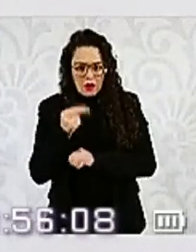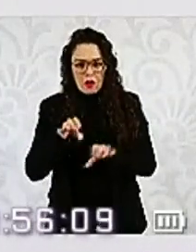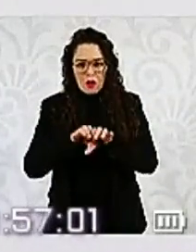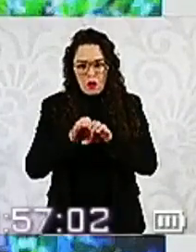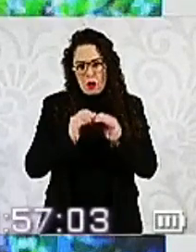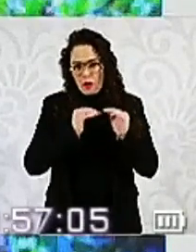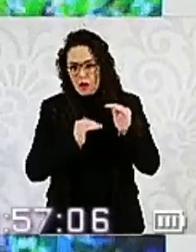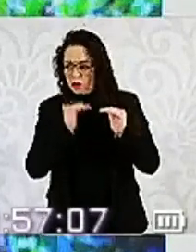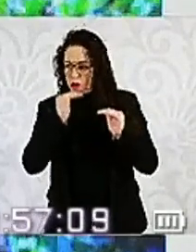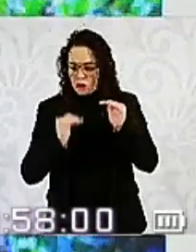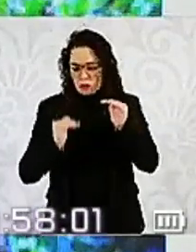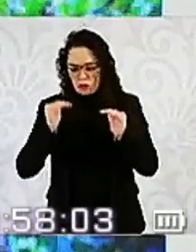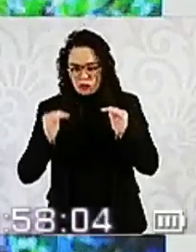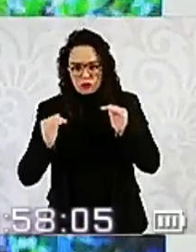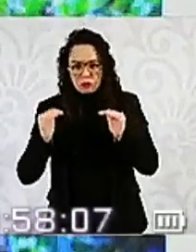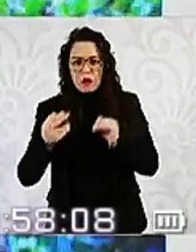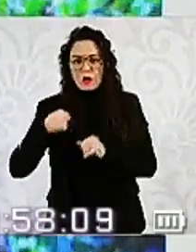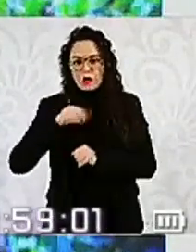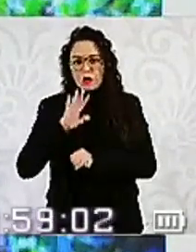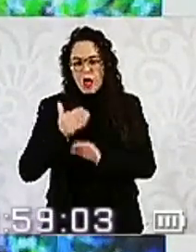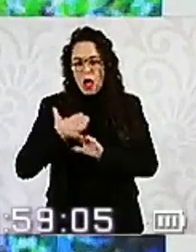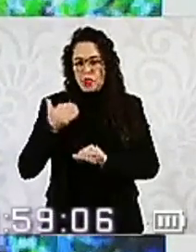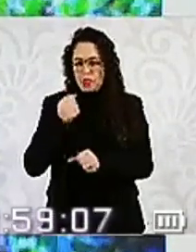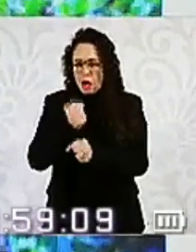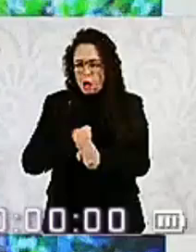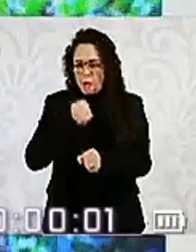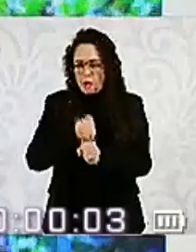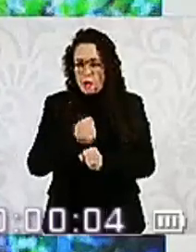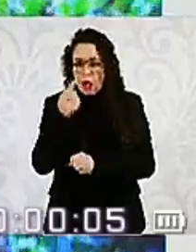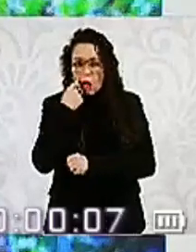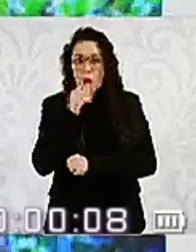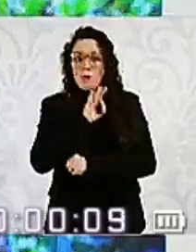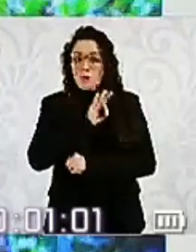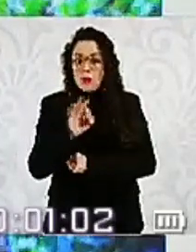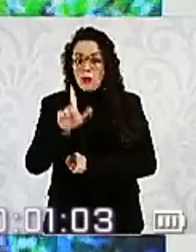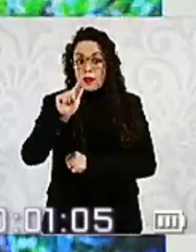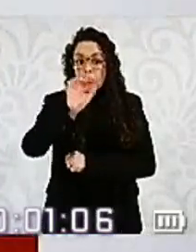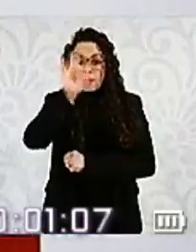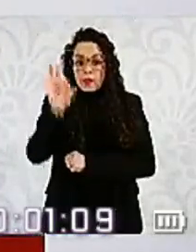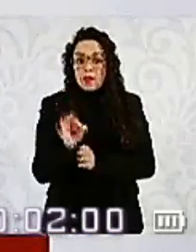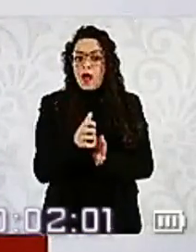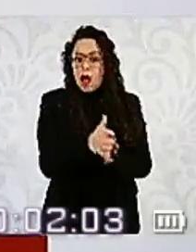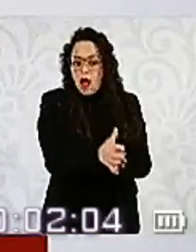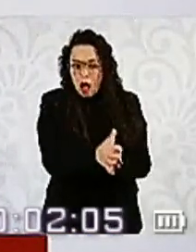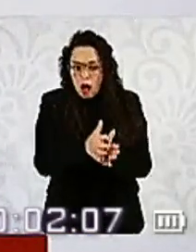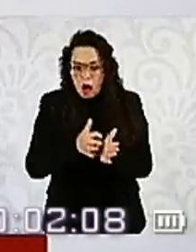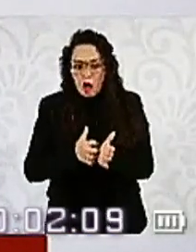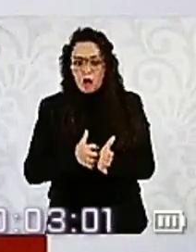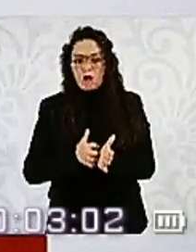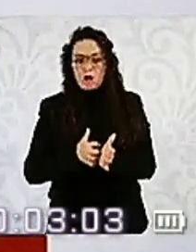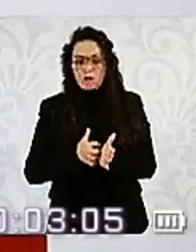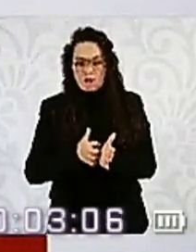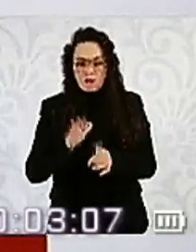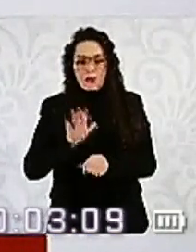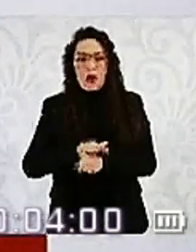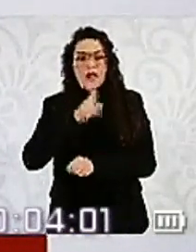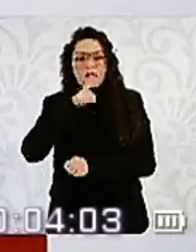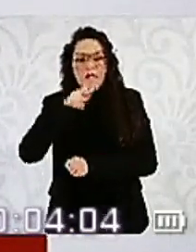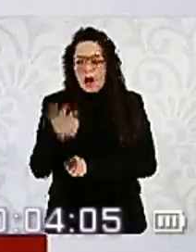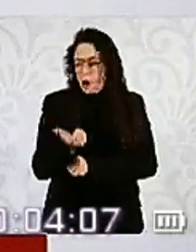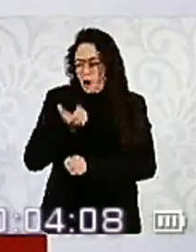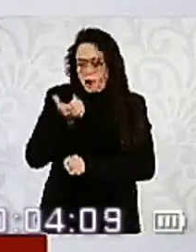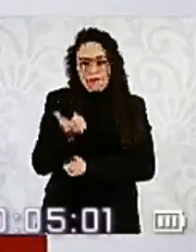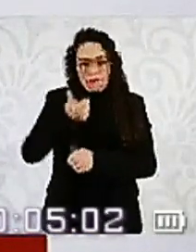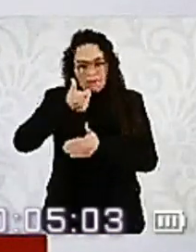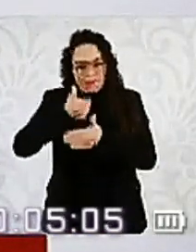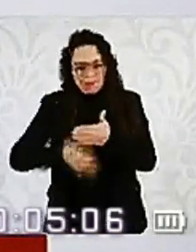algunos ejercicios y hemos logrado hasta ahorrar hasta un 70%, bajar el precio cuando se hace una subasta. También está el mecanismo de